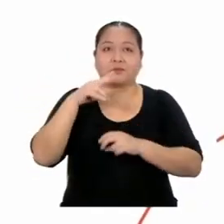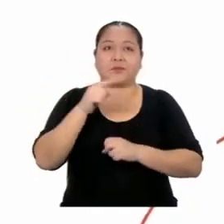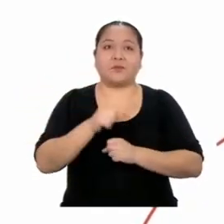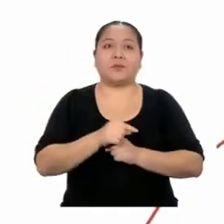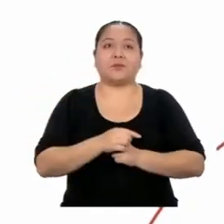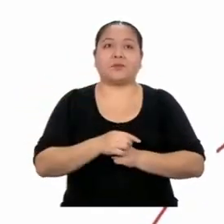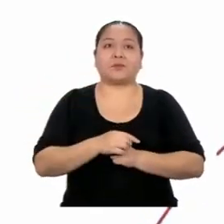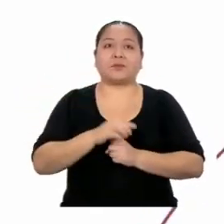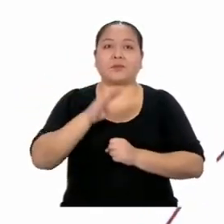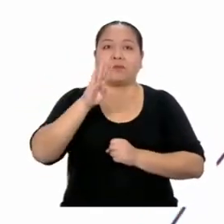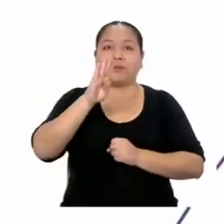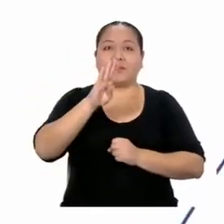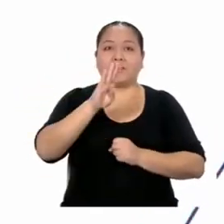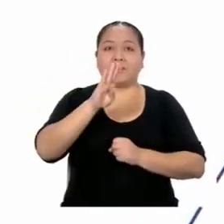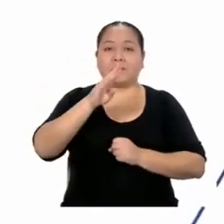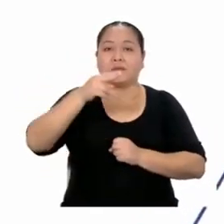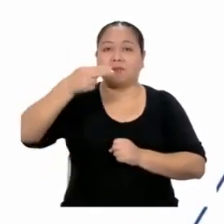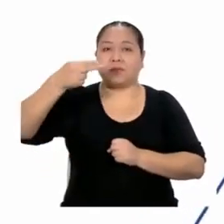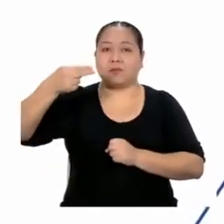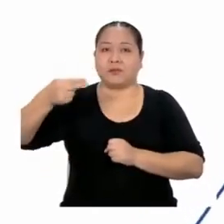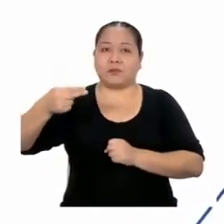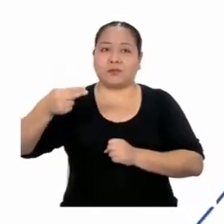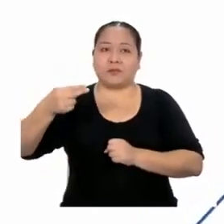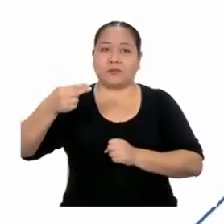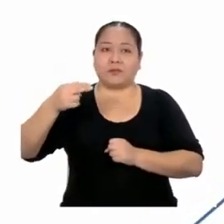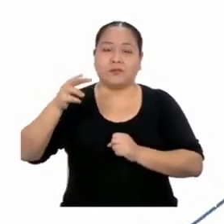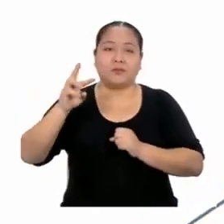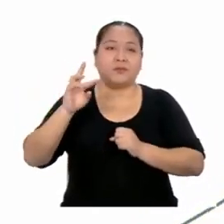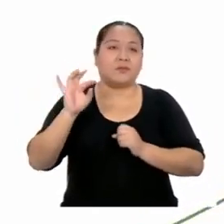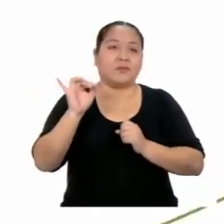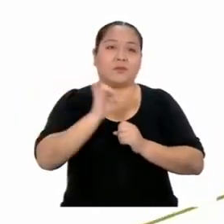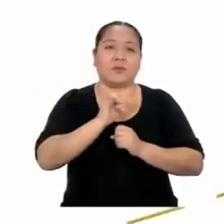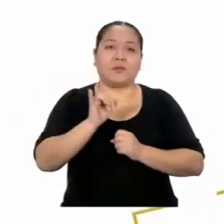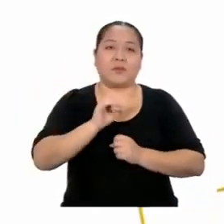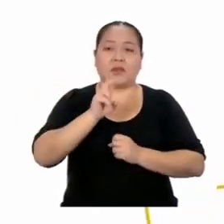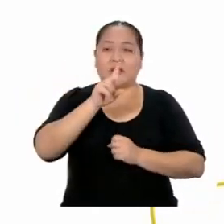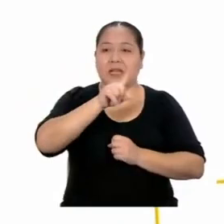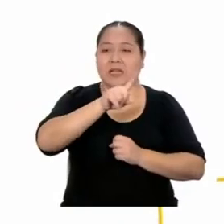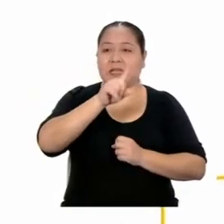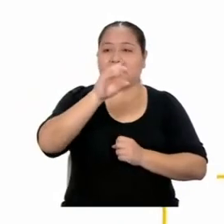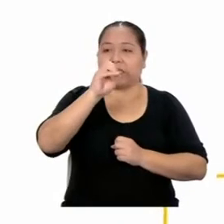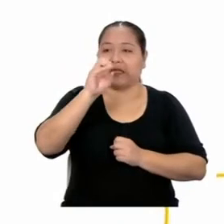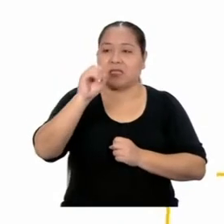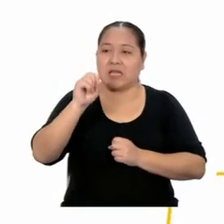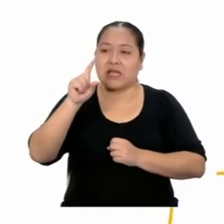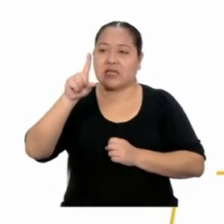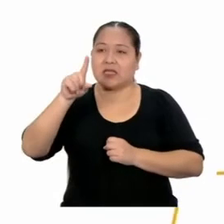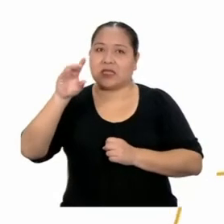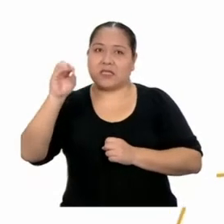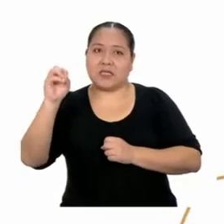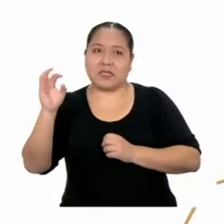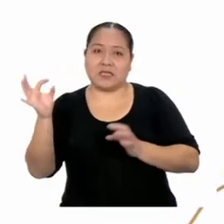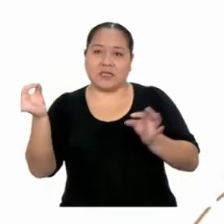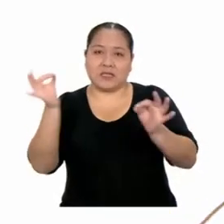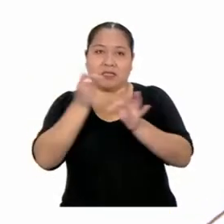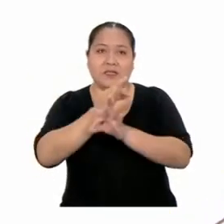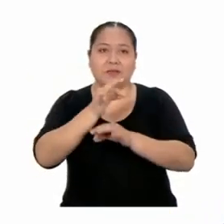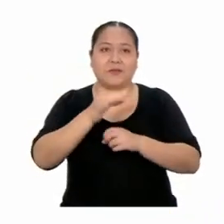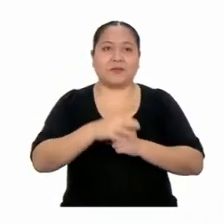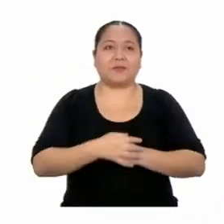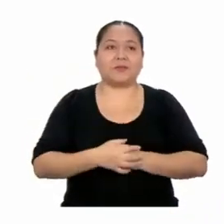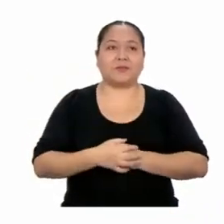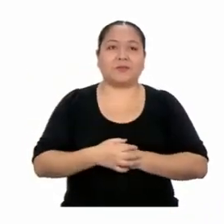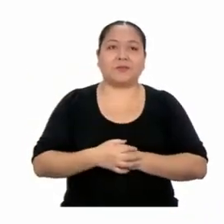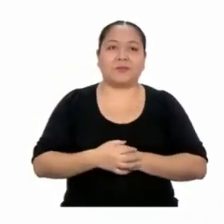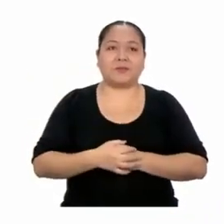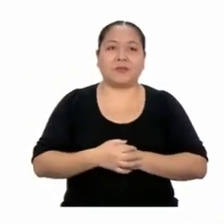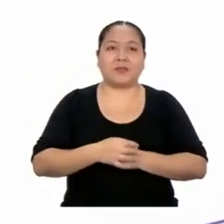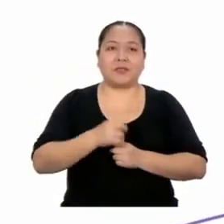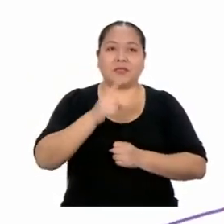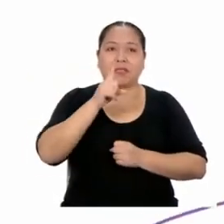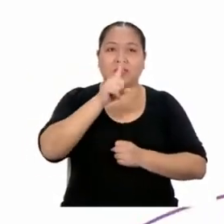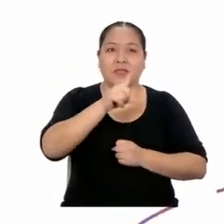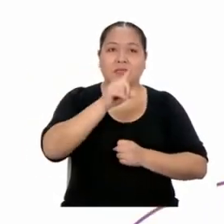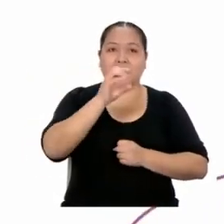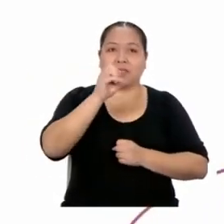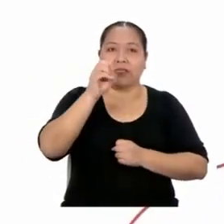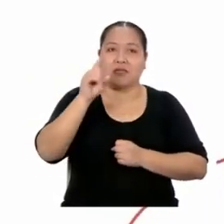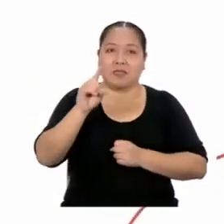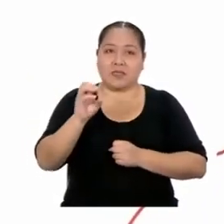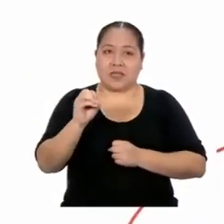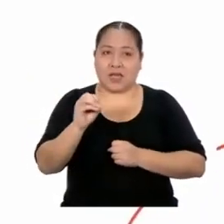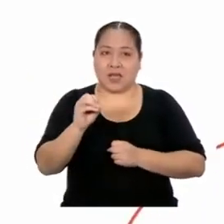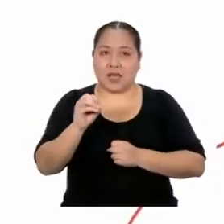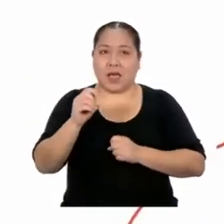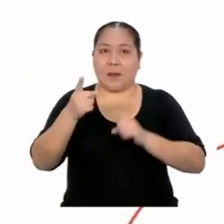caso B y H equivalen a lo mismo, 100 metros. Reemplacemos. Miren, si multiplicamos los dos